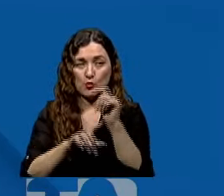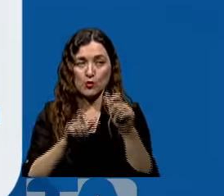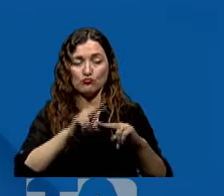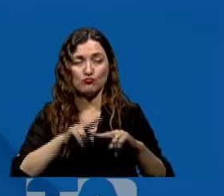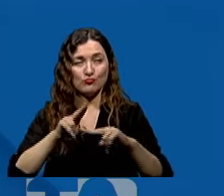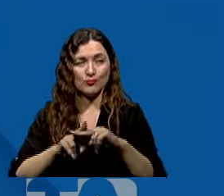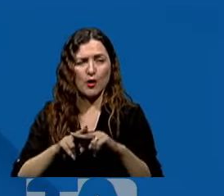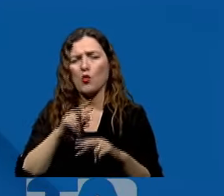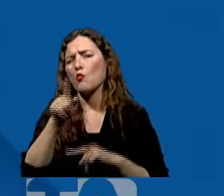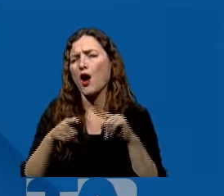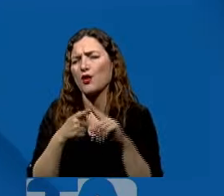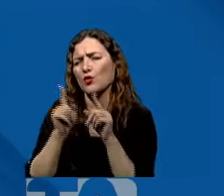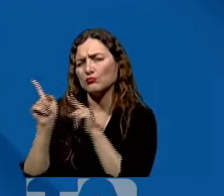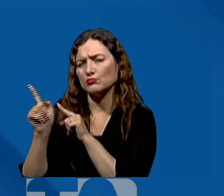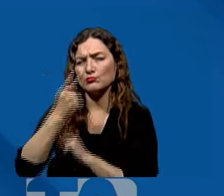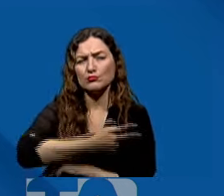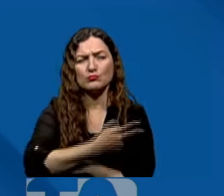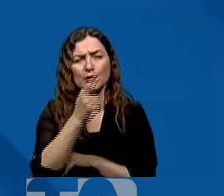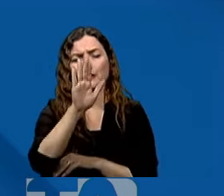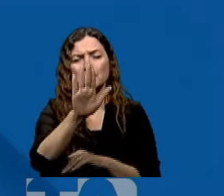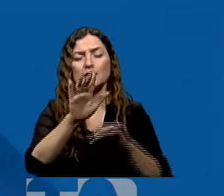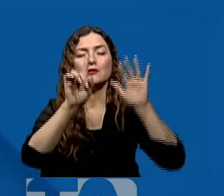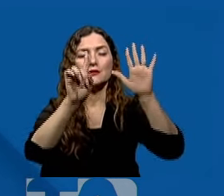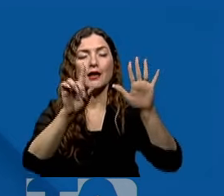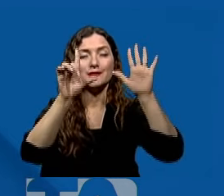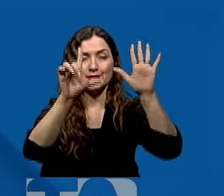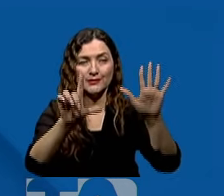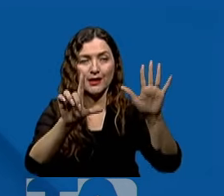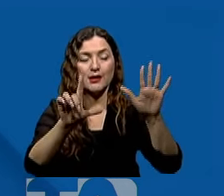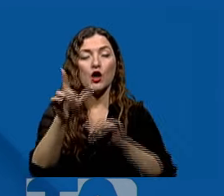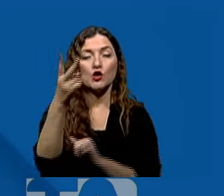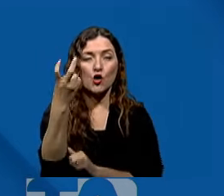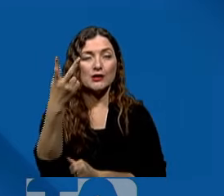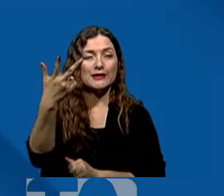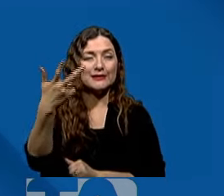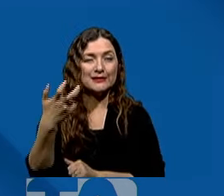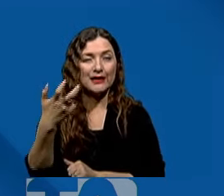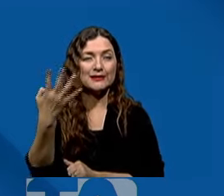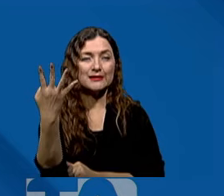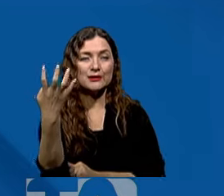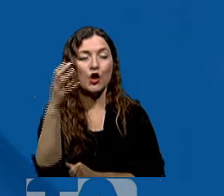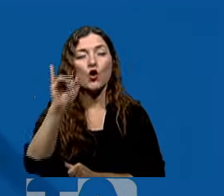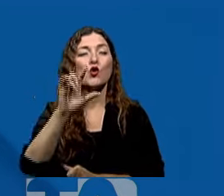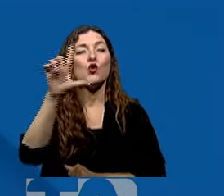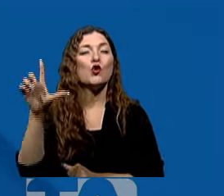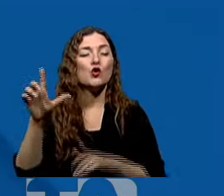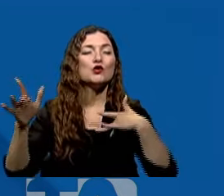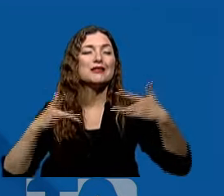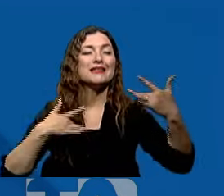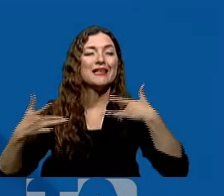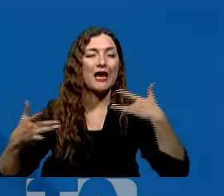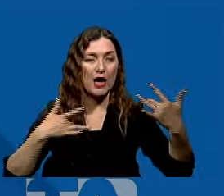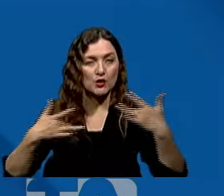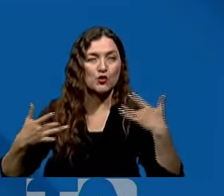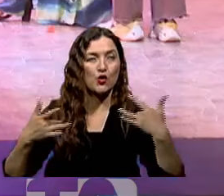Mamá Mía se presentará los días 5, 6, 7, 12, 13 y 14 de julio en el teatro, en